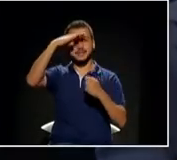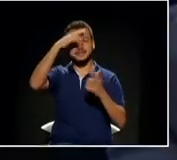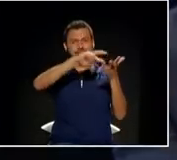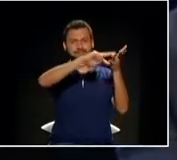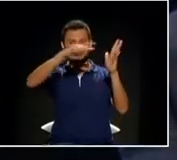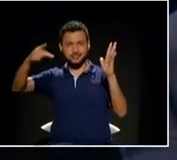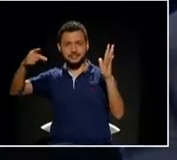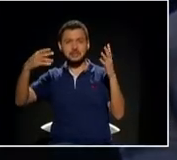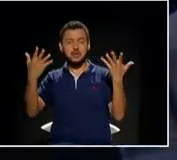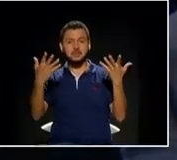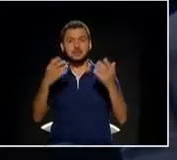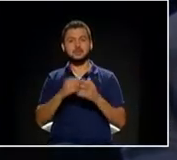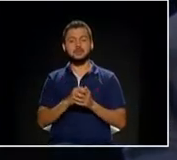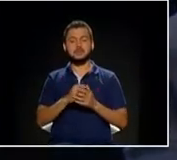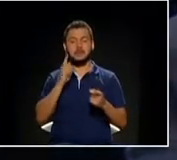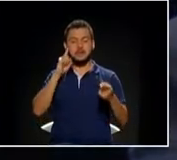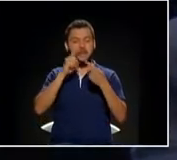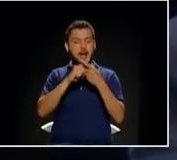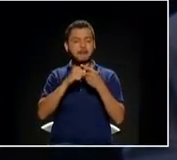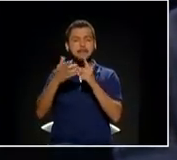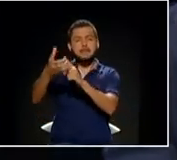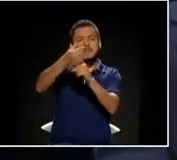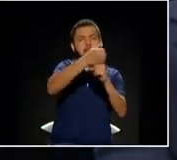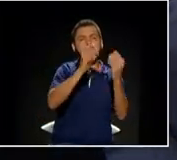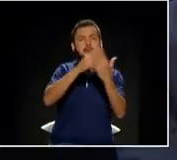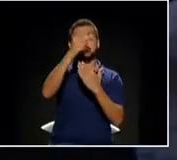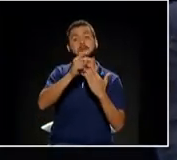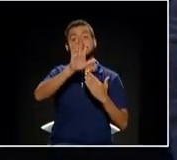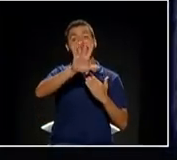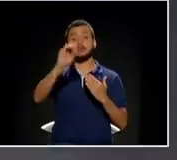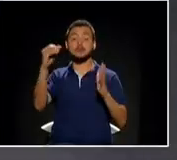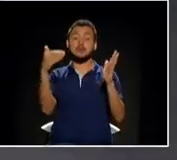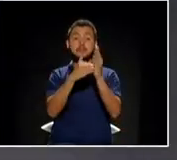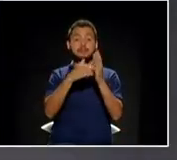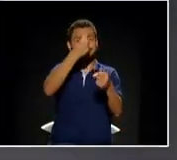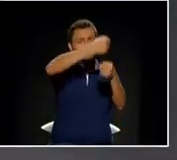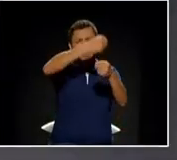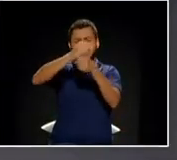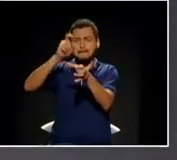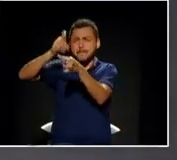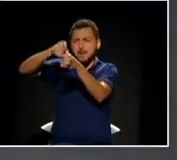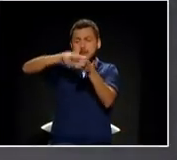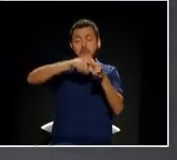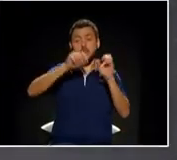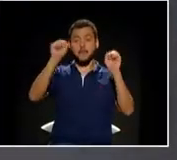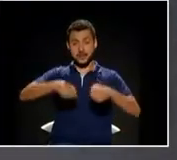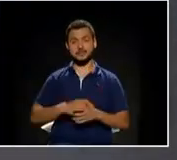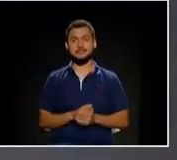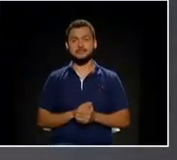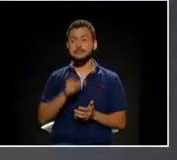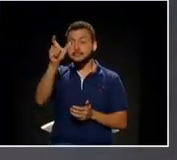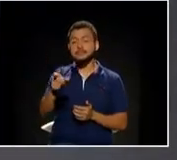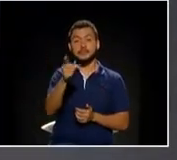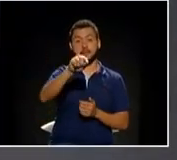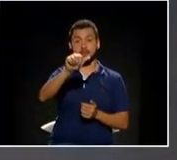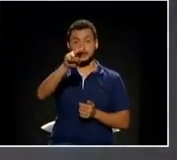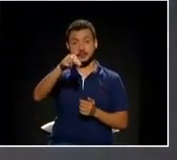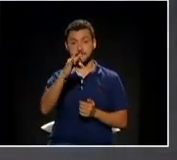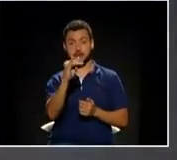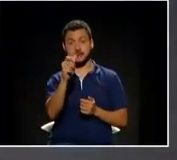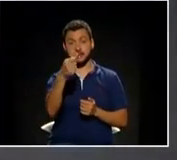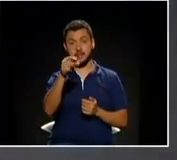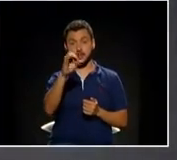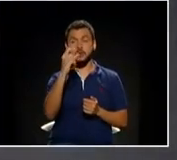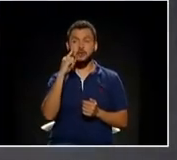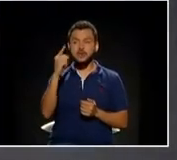pueden generar 50.000 empleos en los próximos cuatro años candidatos santiago gómez 30 segundos es en el primer año de gobierno